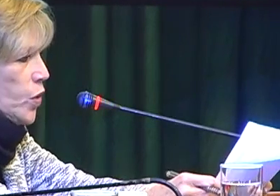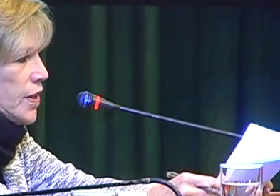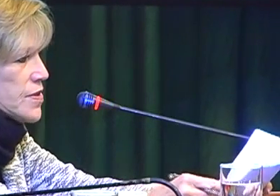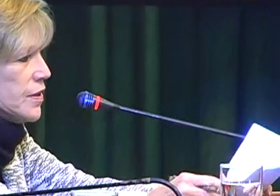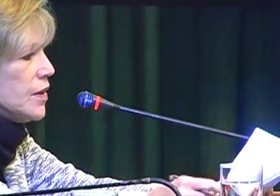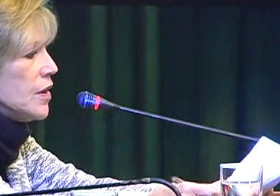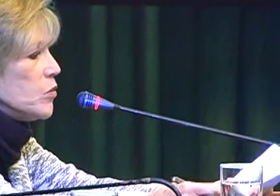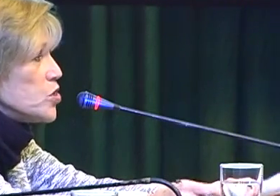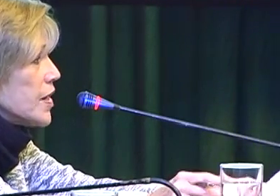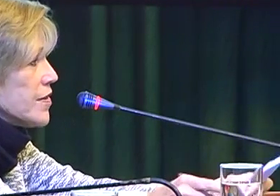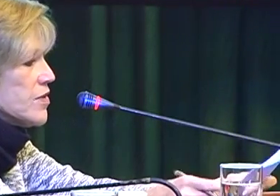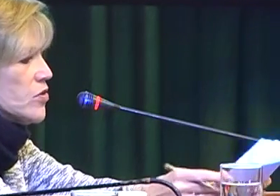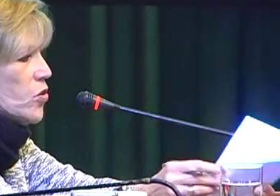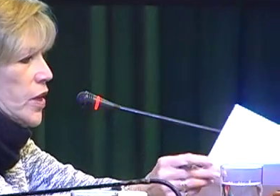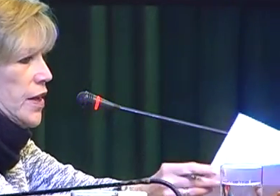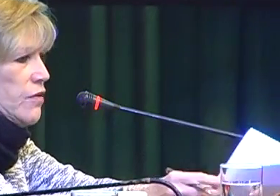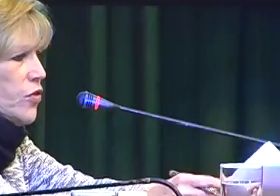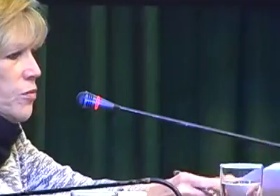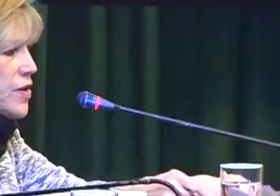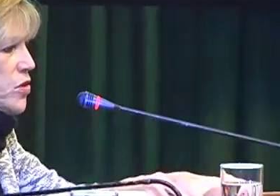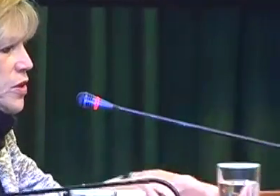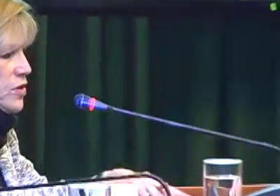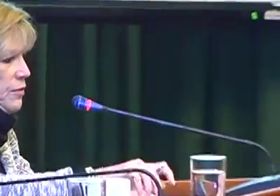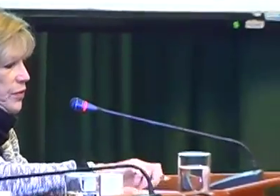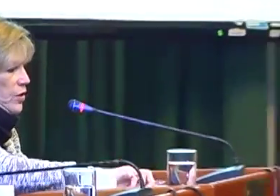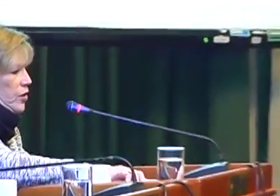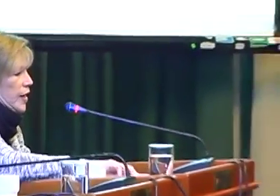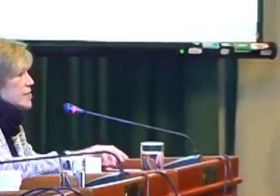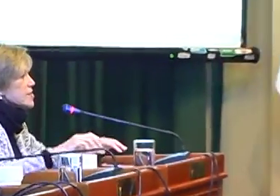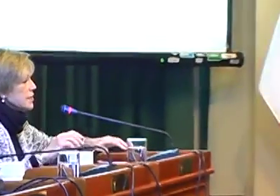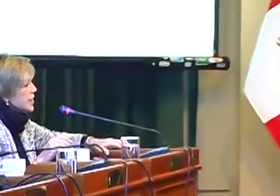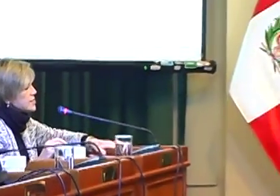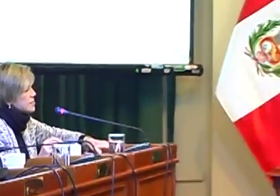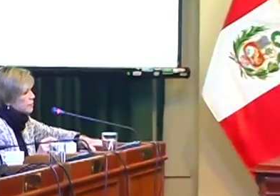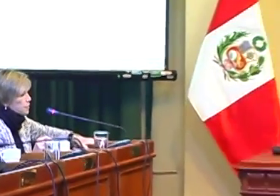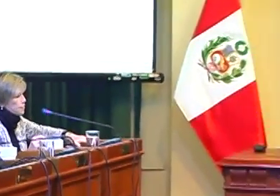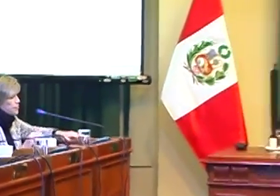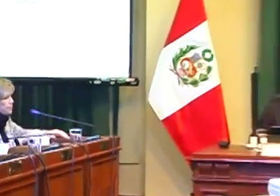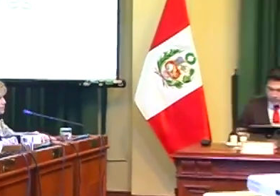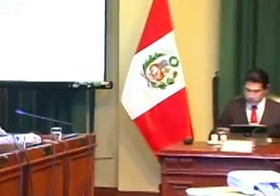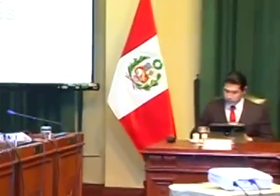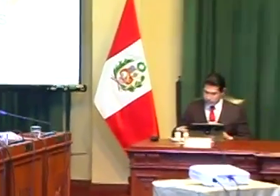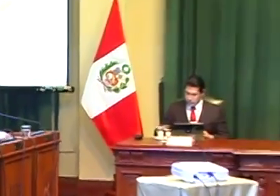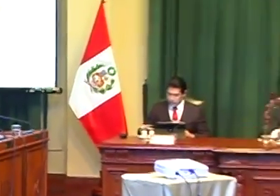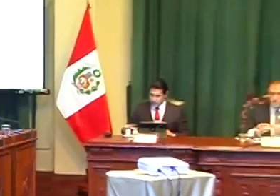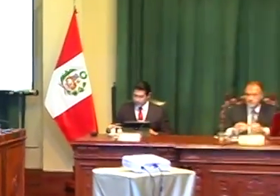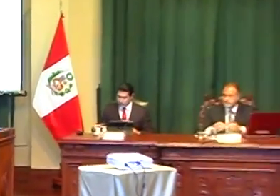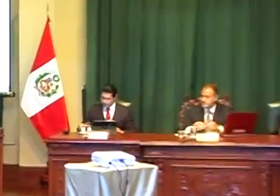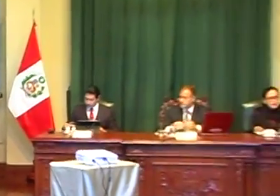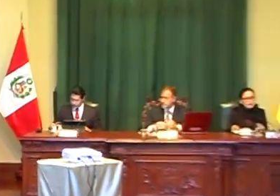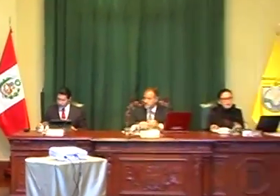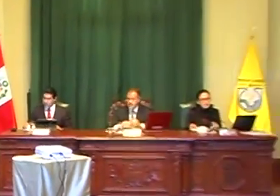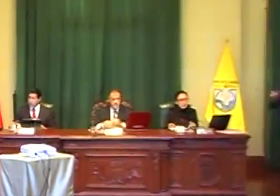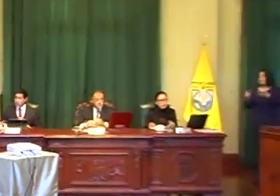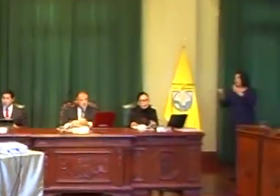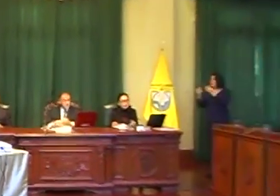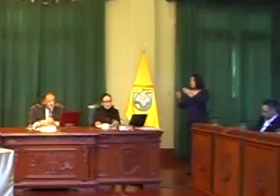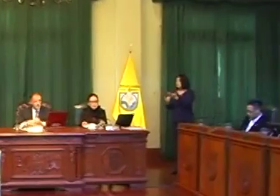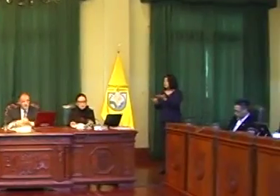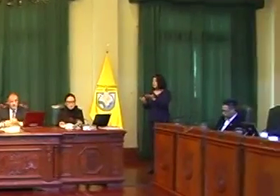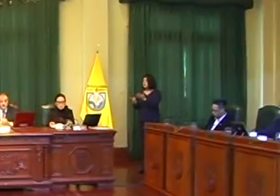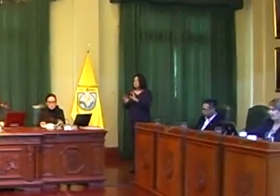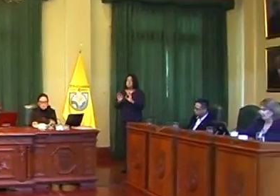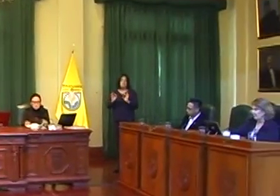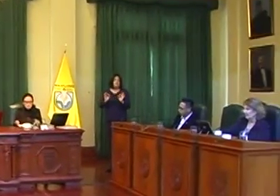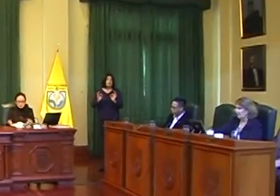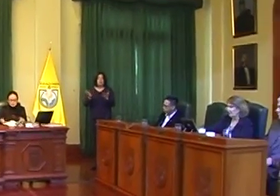contribuyentes puntuales. Muchas gracias. Es todo lo que quería informar sobre eso. Ordenanza. Gracias. Muchas gracias. ¿Alguna otra intervención? Si no